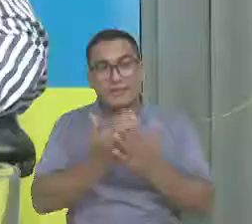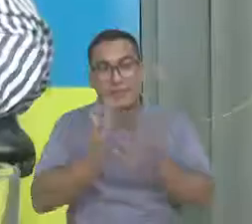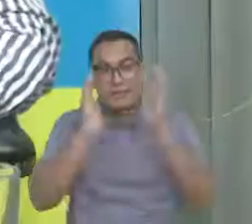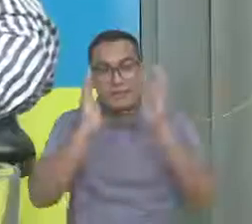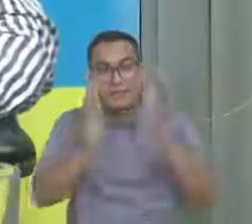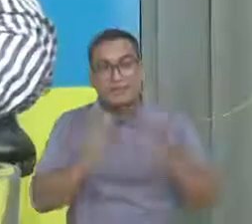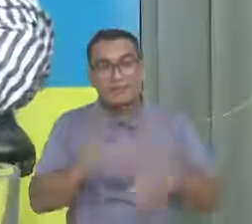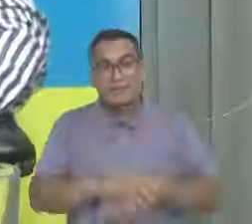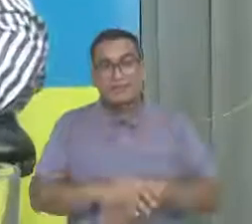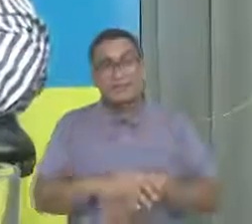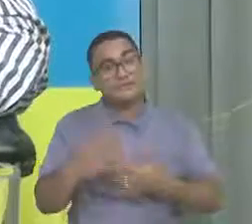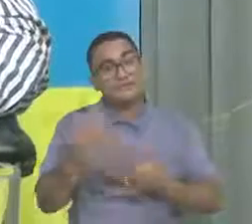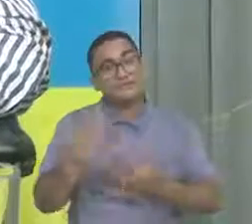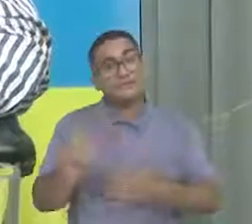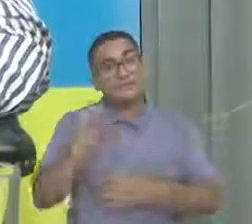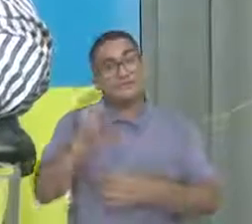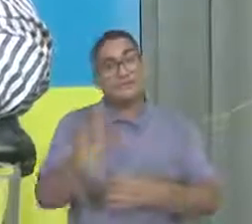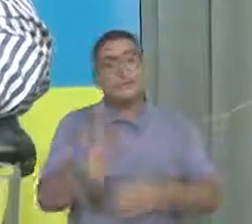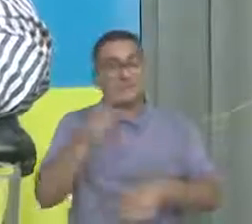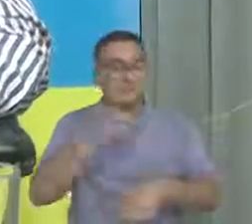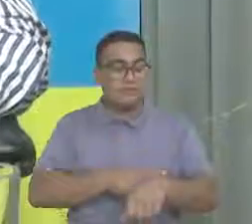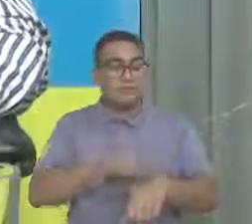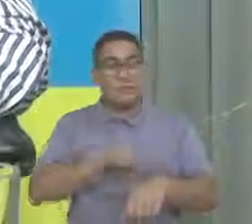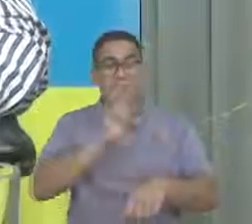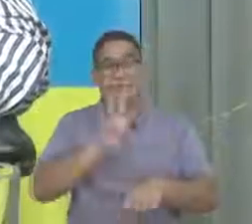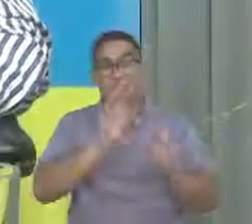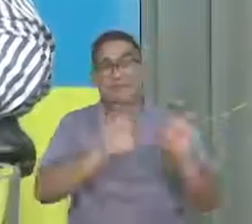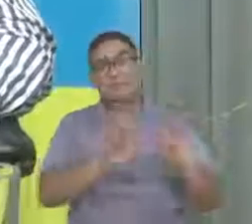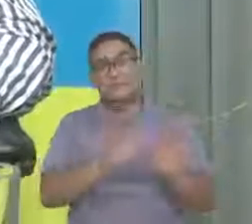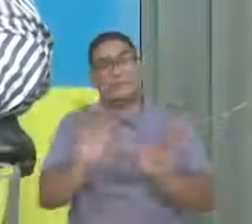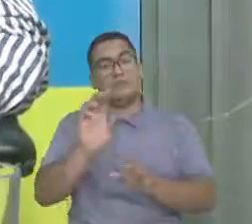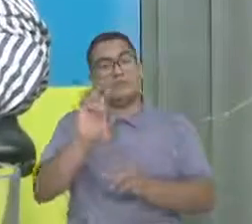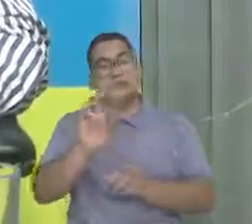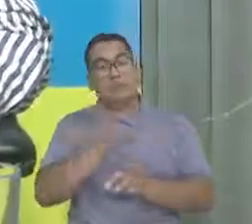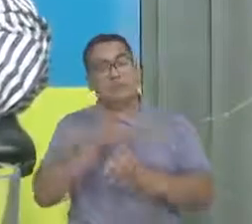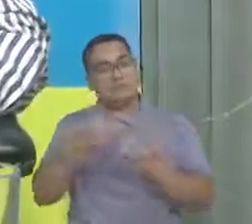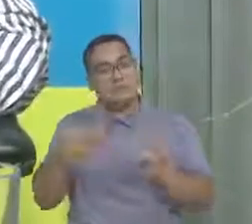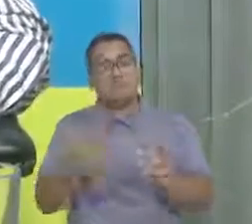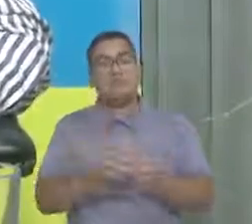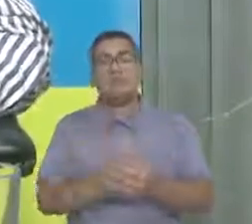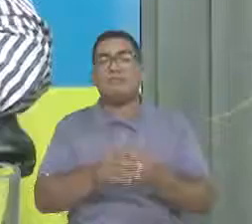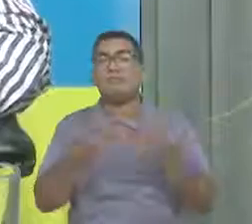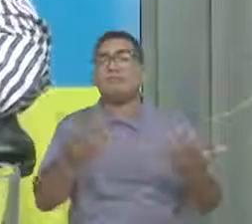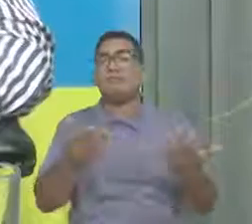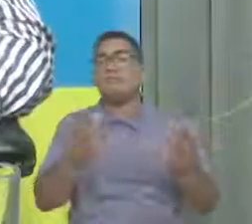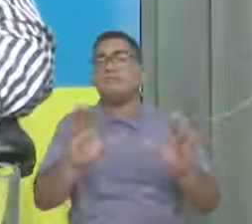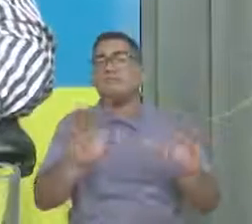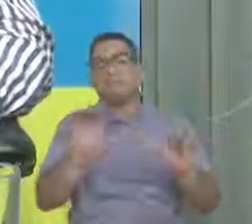sintonía. Le esperamos el día de mañana a esta misma hora, 3 de la tarde, a 3 y media, para seguir